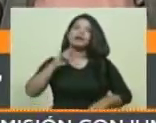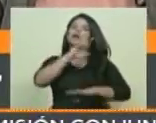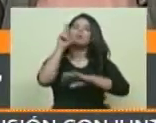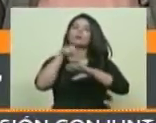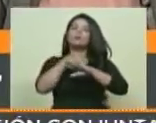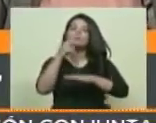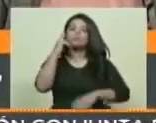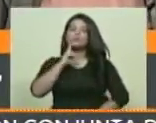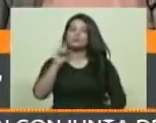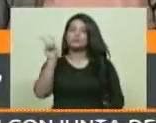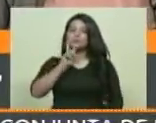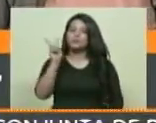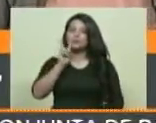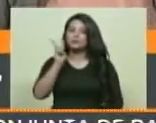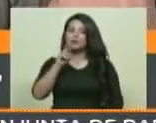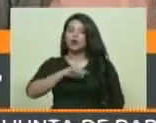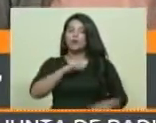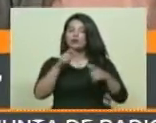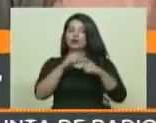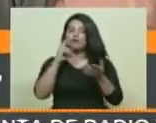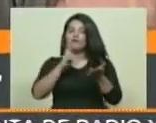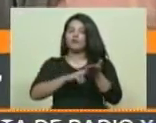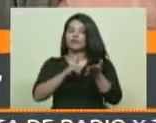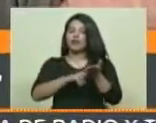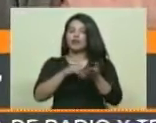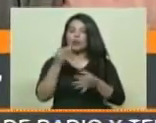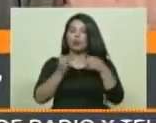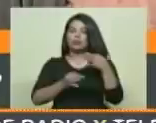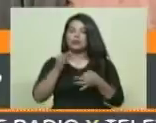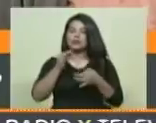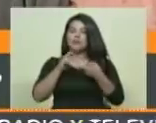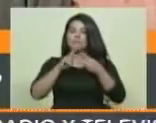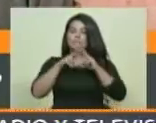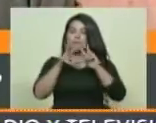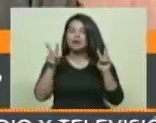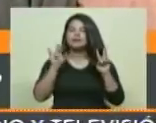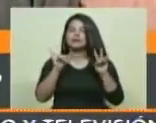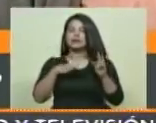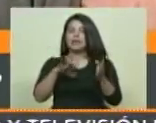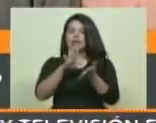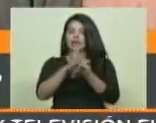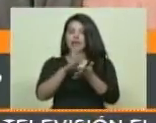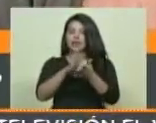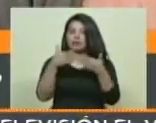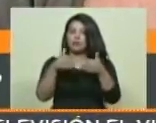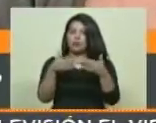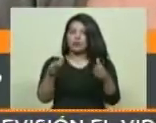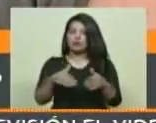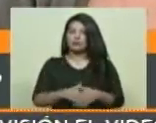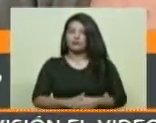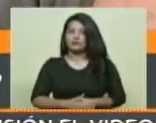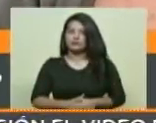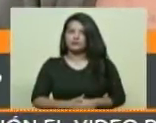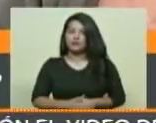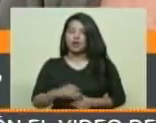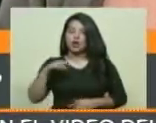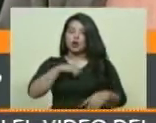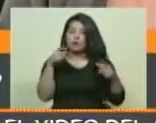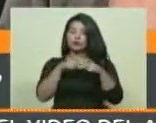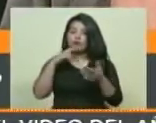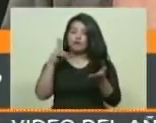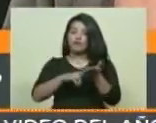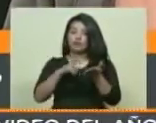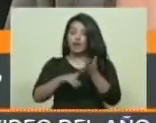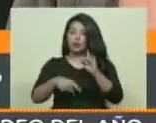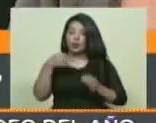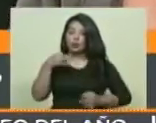Bolivariana de Venezuela, Comisión para la Verdad, la Justicia, la Paz y la Tranquilidad Públicas. La Comisión para la Verdad,